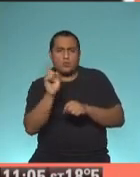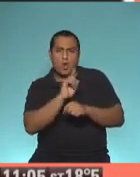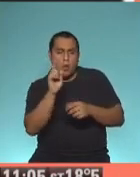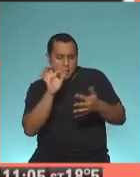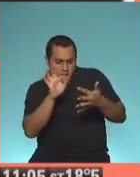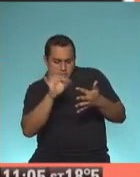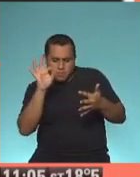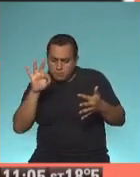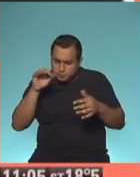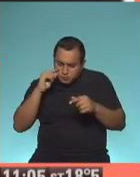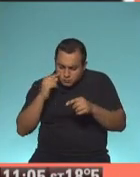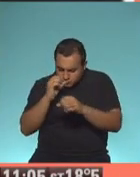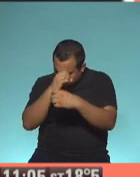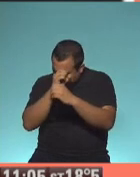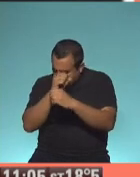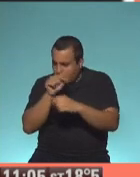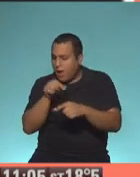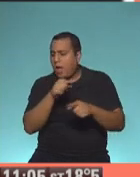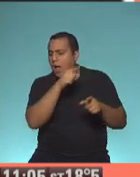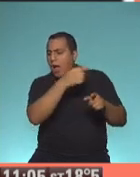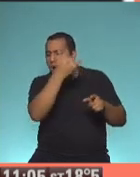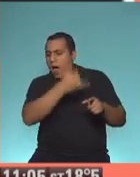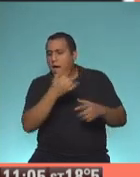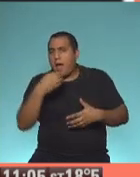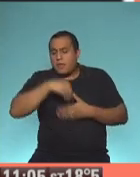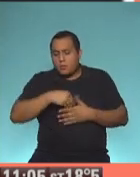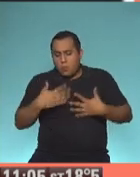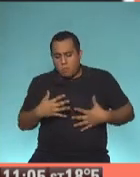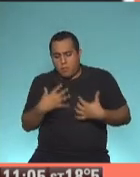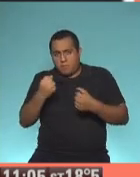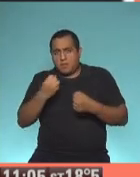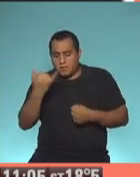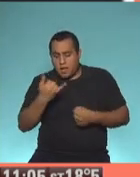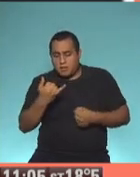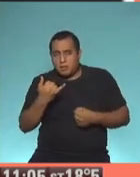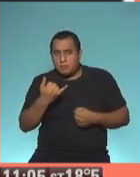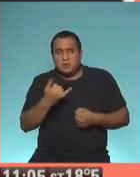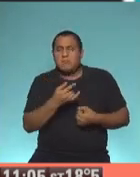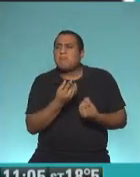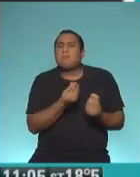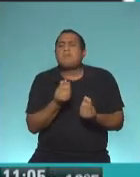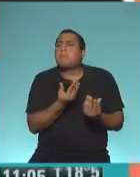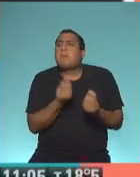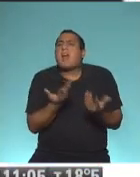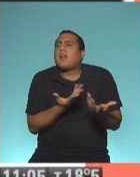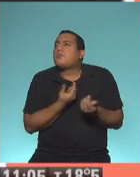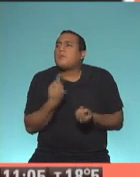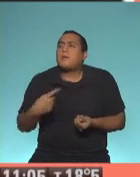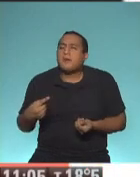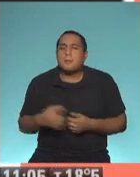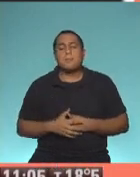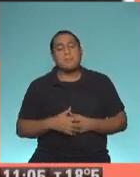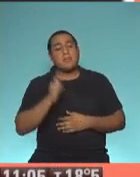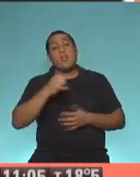si estamos inmunizados o no frente a este virus. Sí, Natalia, hay dos maneras de testear contra